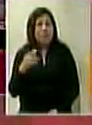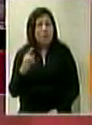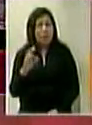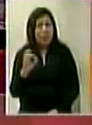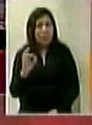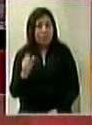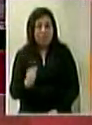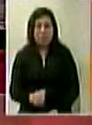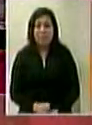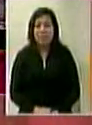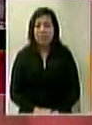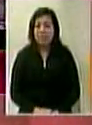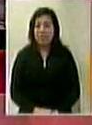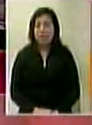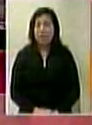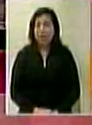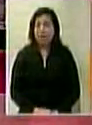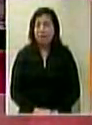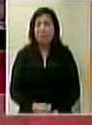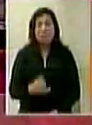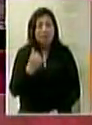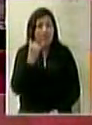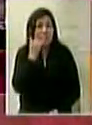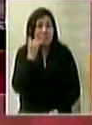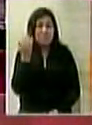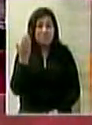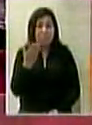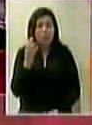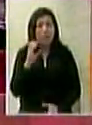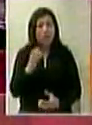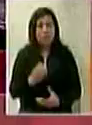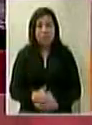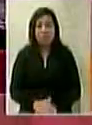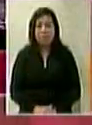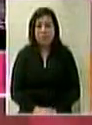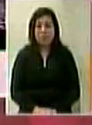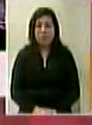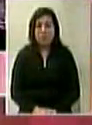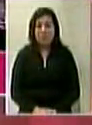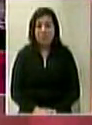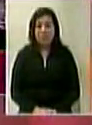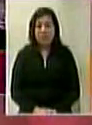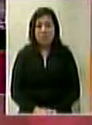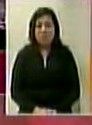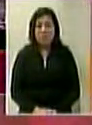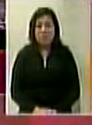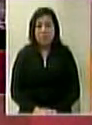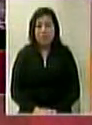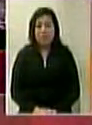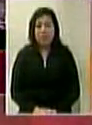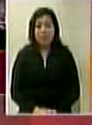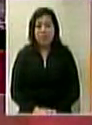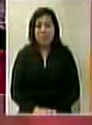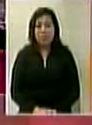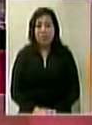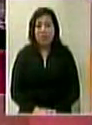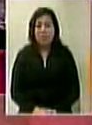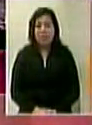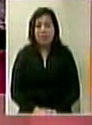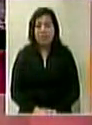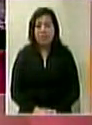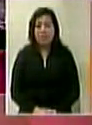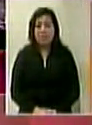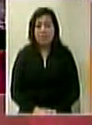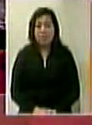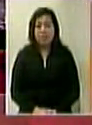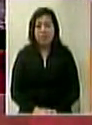que el congresista Velázquez, que es quien, por un teléfono que le pasó el congresista Gustavo Espinosa. Y acá hay otro tema, presidente. Acá hay